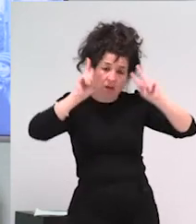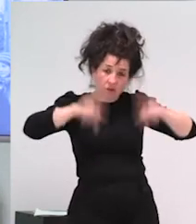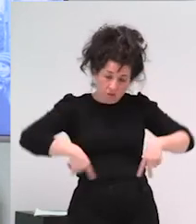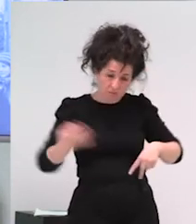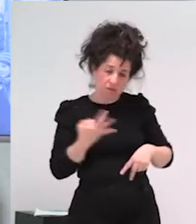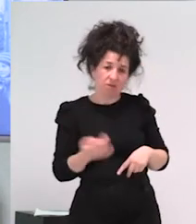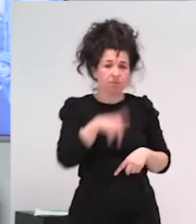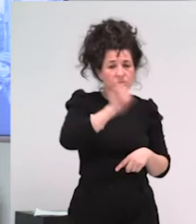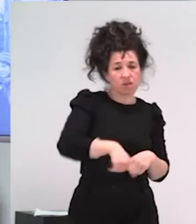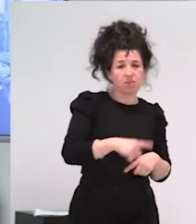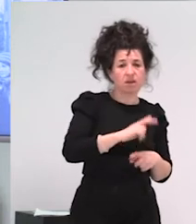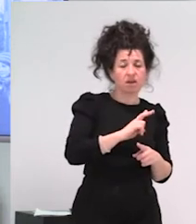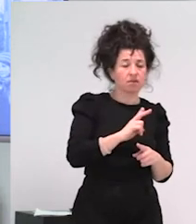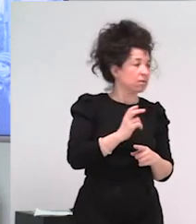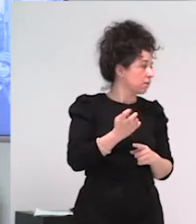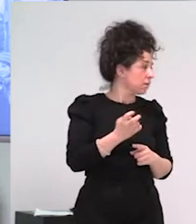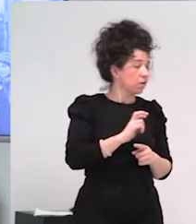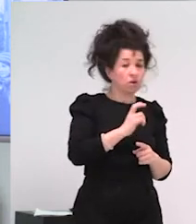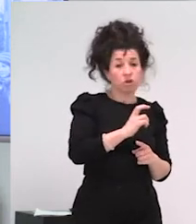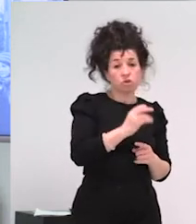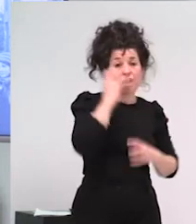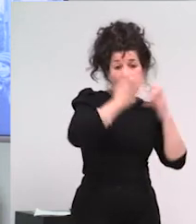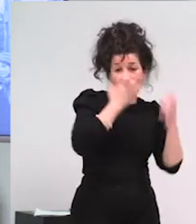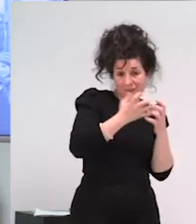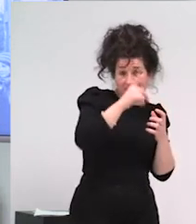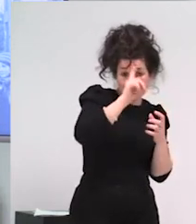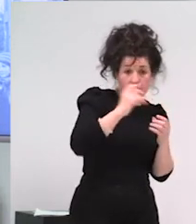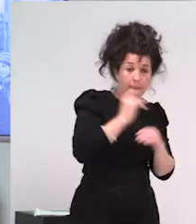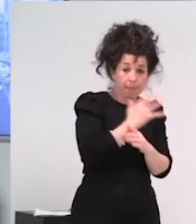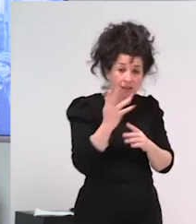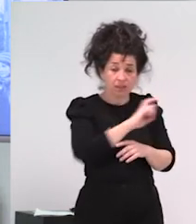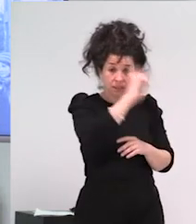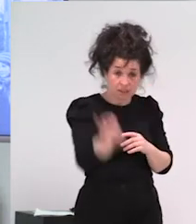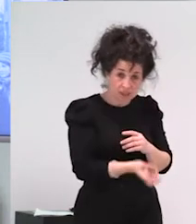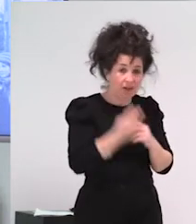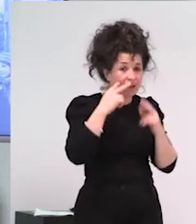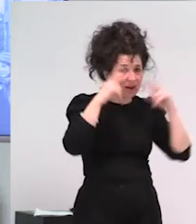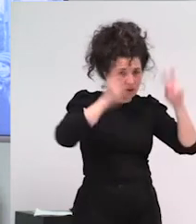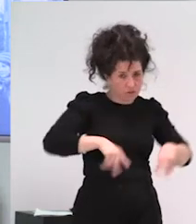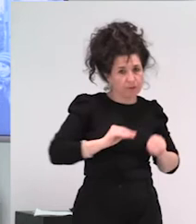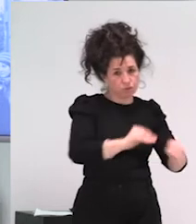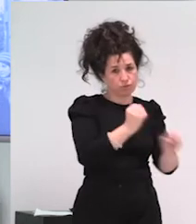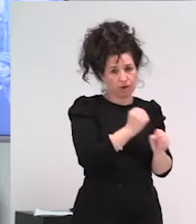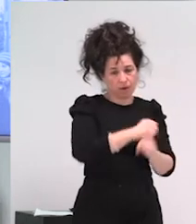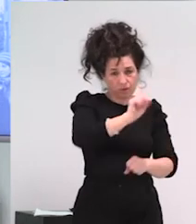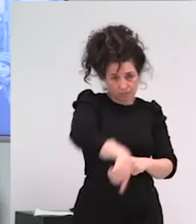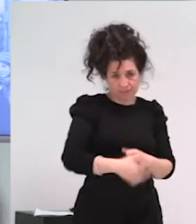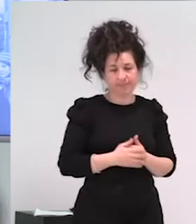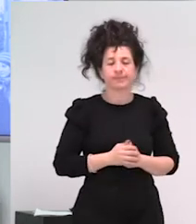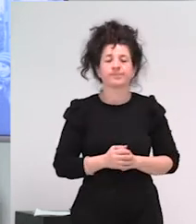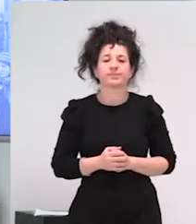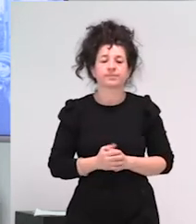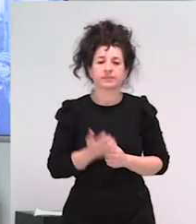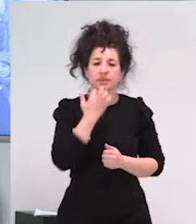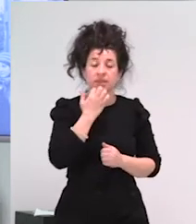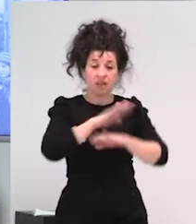reconocimiento a las tareas que hacen seres que no son humanos. Por último, como también comentar, que si al final vemos